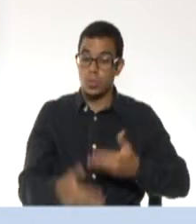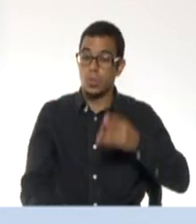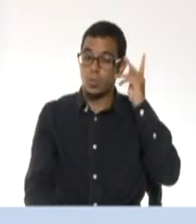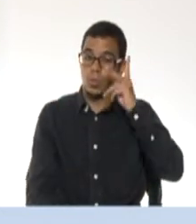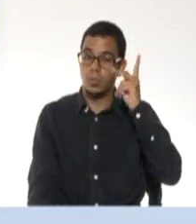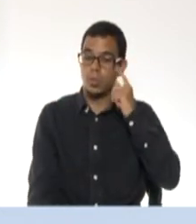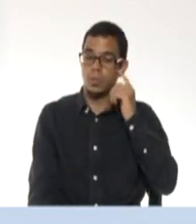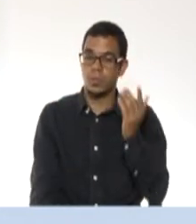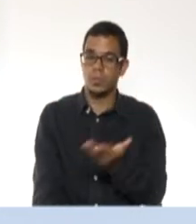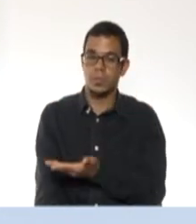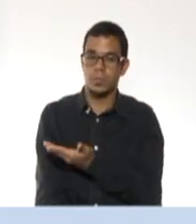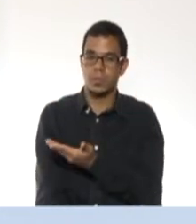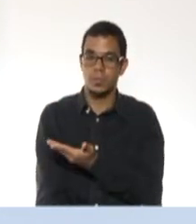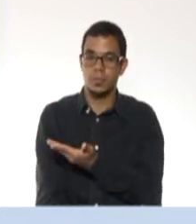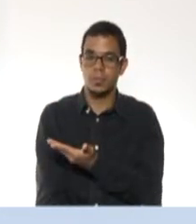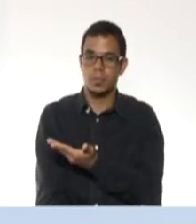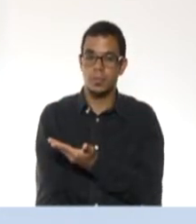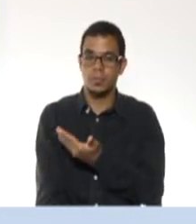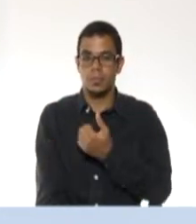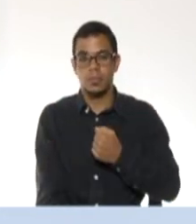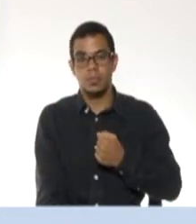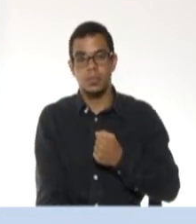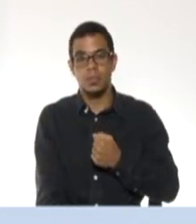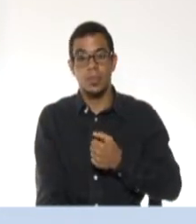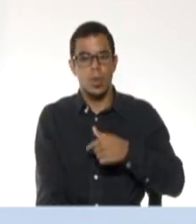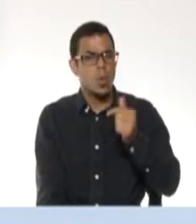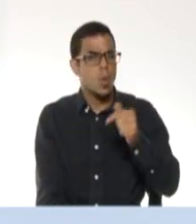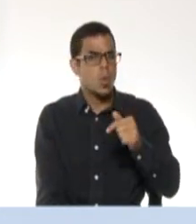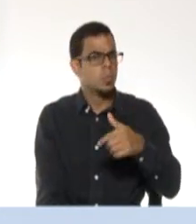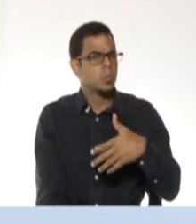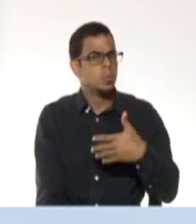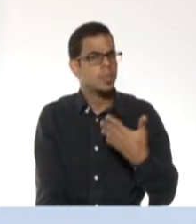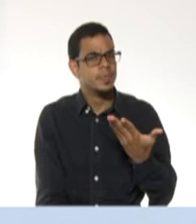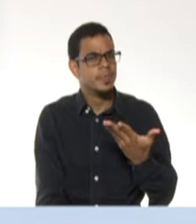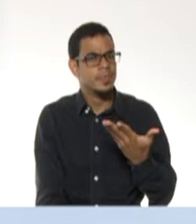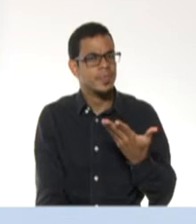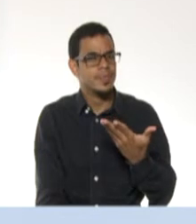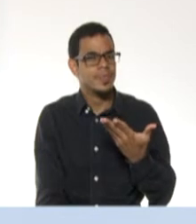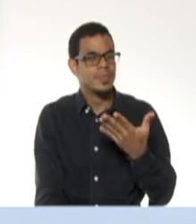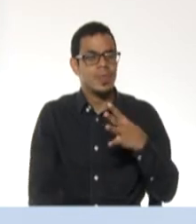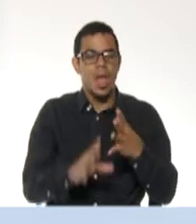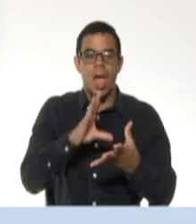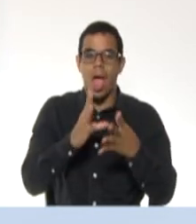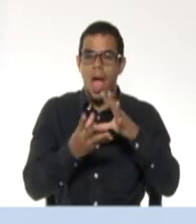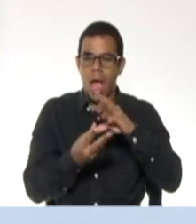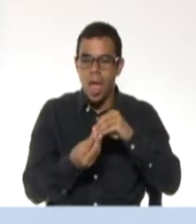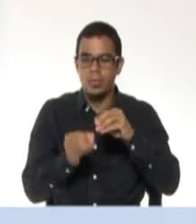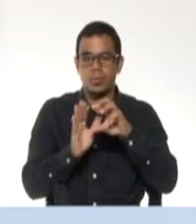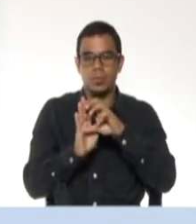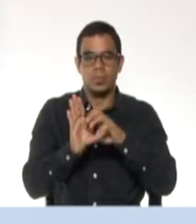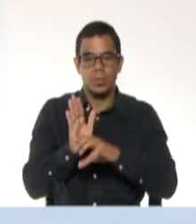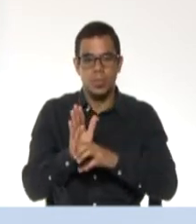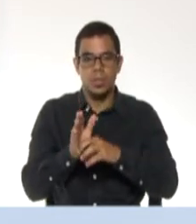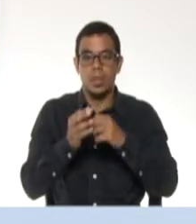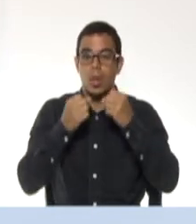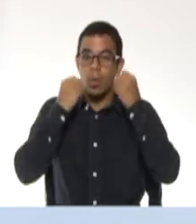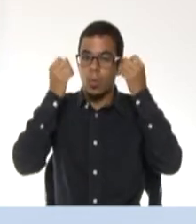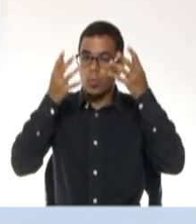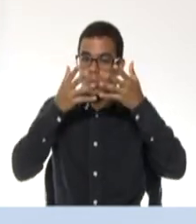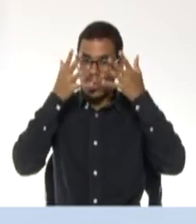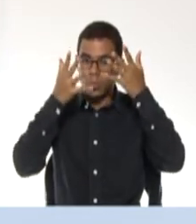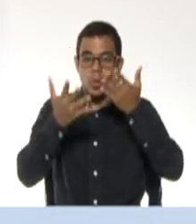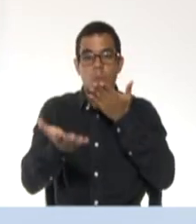profesora Eliseti de Gouveia y hoy los acompañaré para poder llevar a cabo adaptaciones curriculares, sugerencias